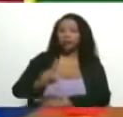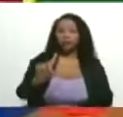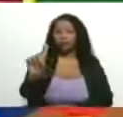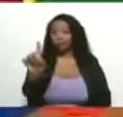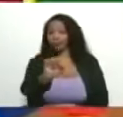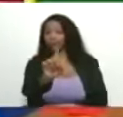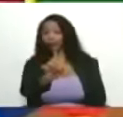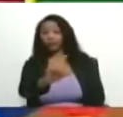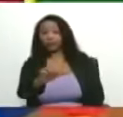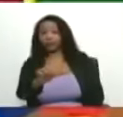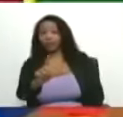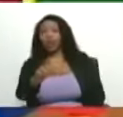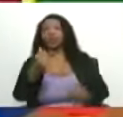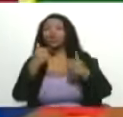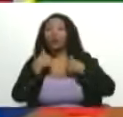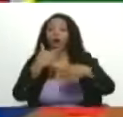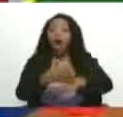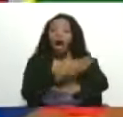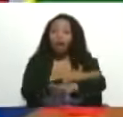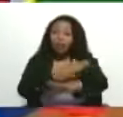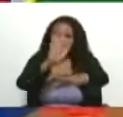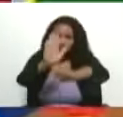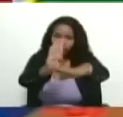Lo estoy diciendo con tiempo, eso no existe.